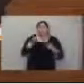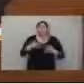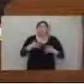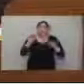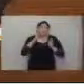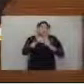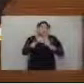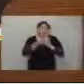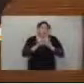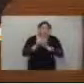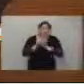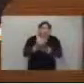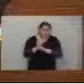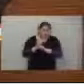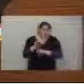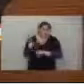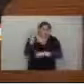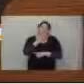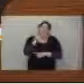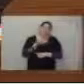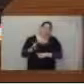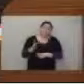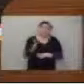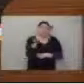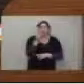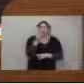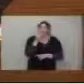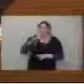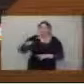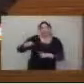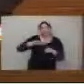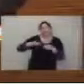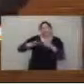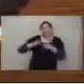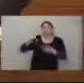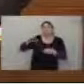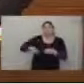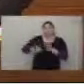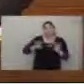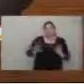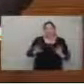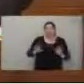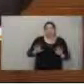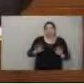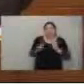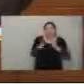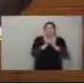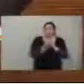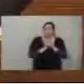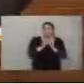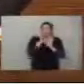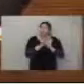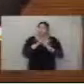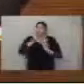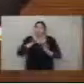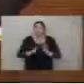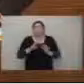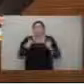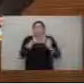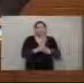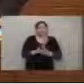transporte escolar y comedor. Eso también es flexibilidad, señor Peña. Respecto a los puntos 1 y 2, son de una falta de